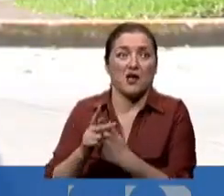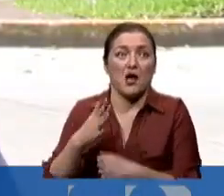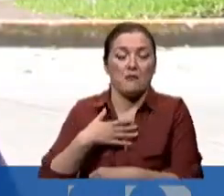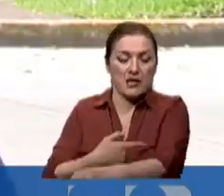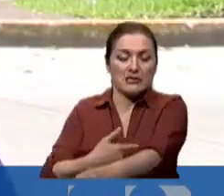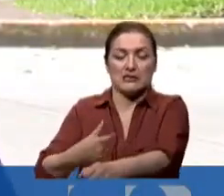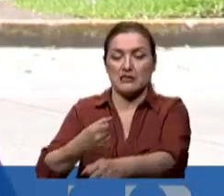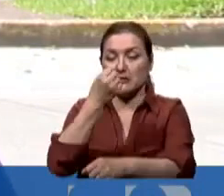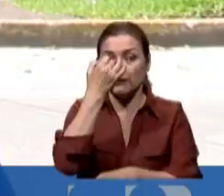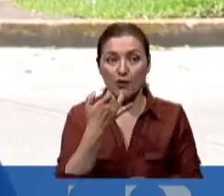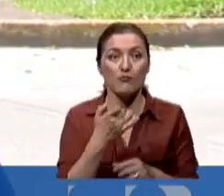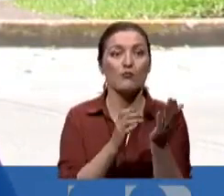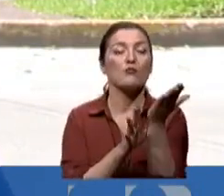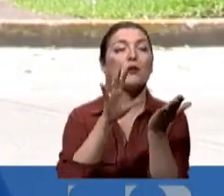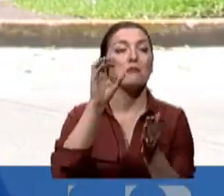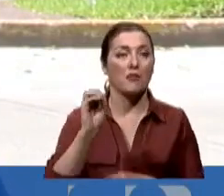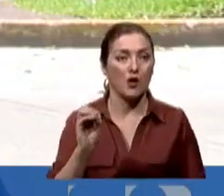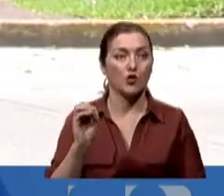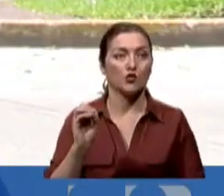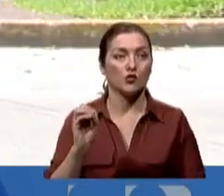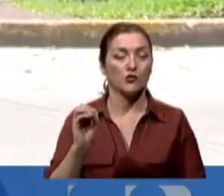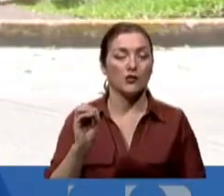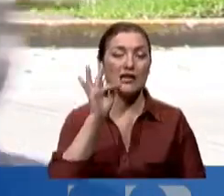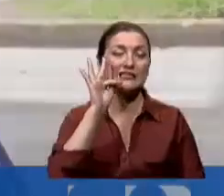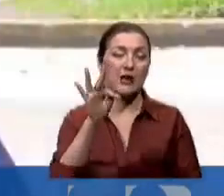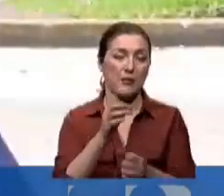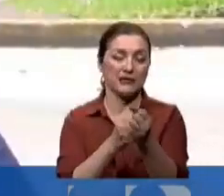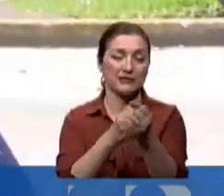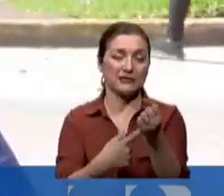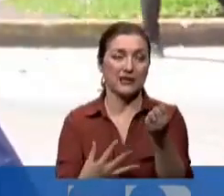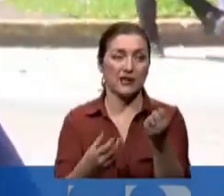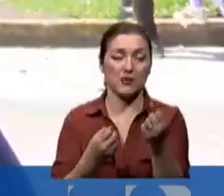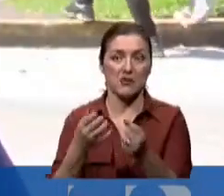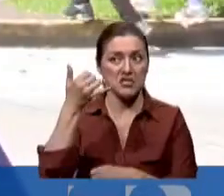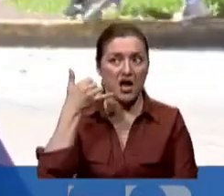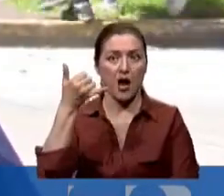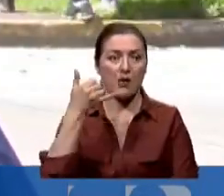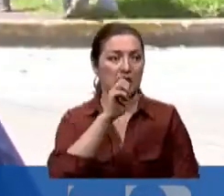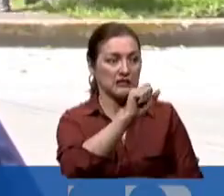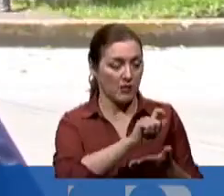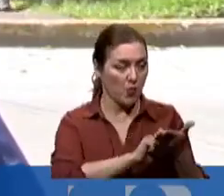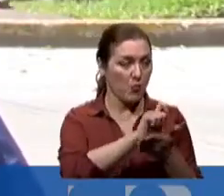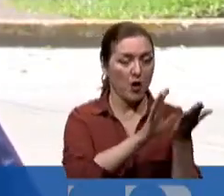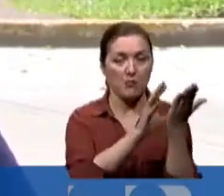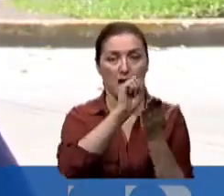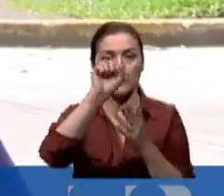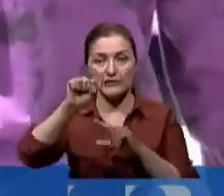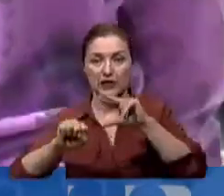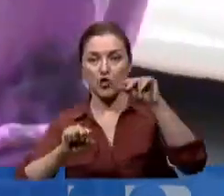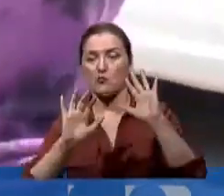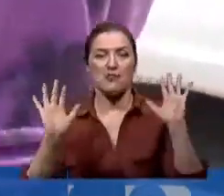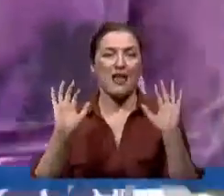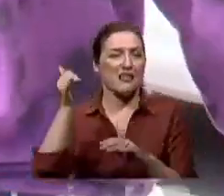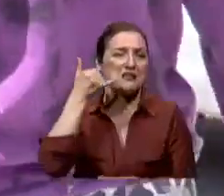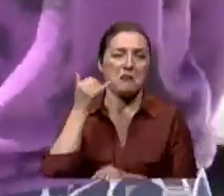de sangre, mi hermano, a él hicieron unos exámenes también, no me han llamado a decirme, ¿sabe qué? Su hermano es o no es compatible.